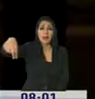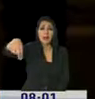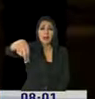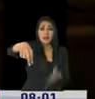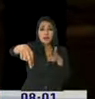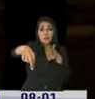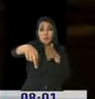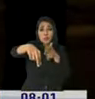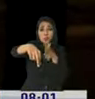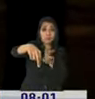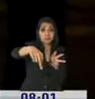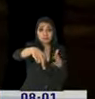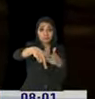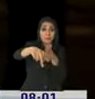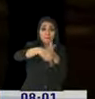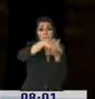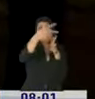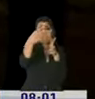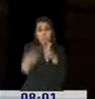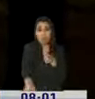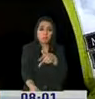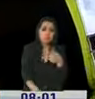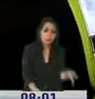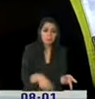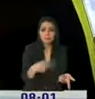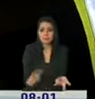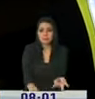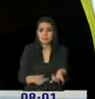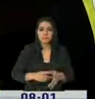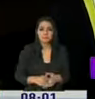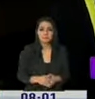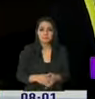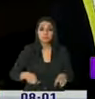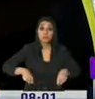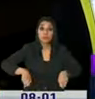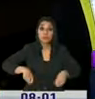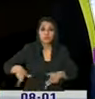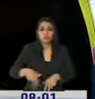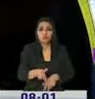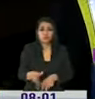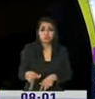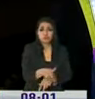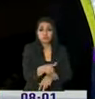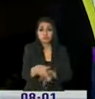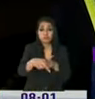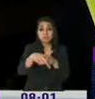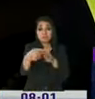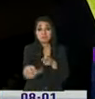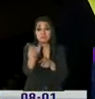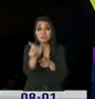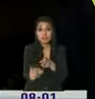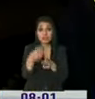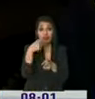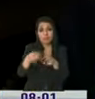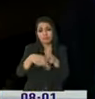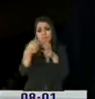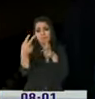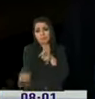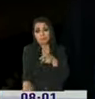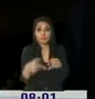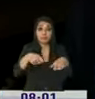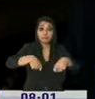el conductor hizo una maniobra y perdió pista. La motocicleta perdió pista, le atropelló al señor, cayeron